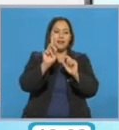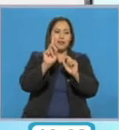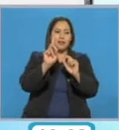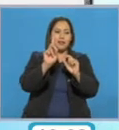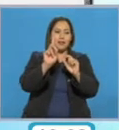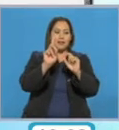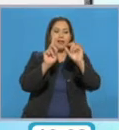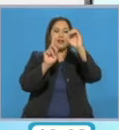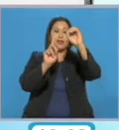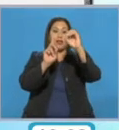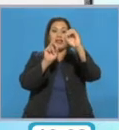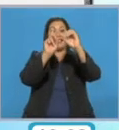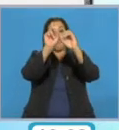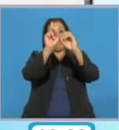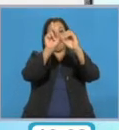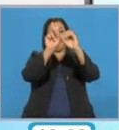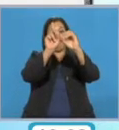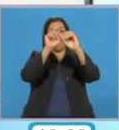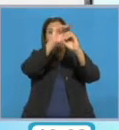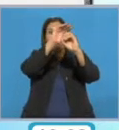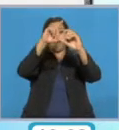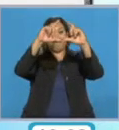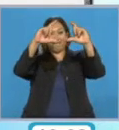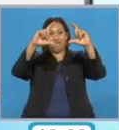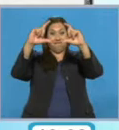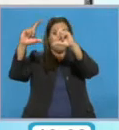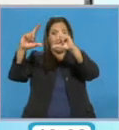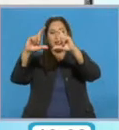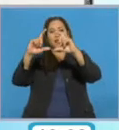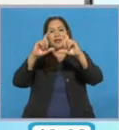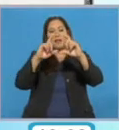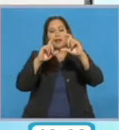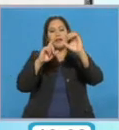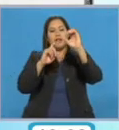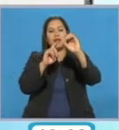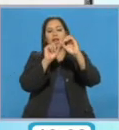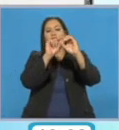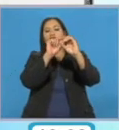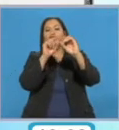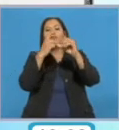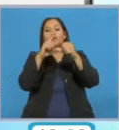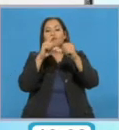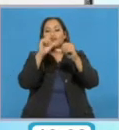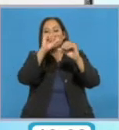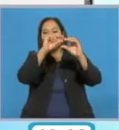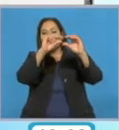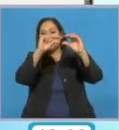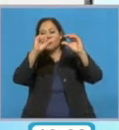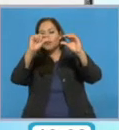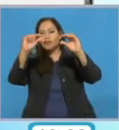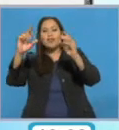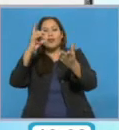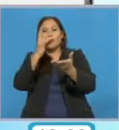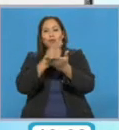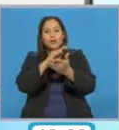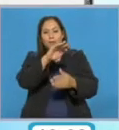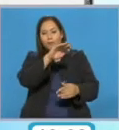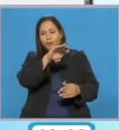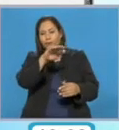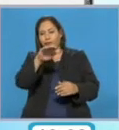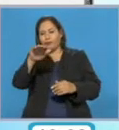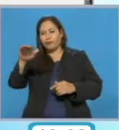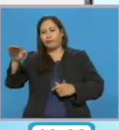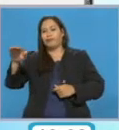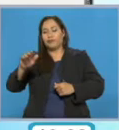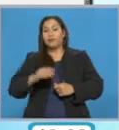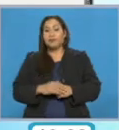Claro. de dos circulitos, ¿no? Aquí lo está haciendo, como nosotros le llamamos, en zona única. Y como hemos platicado en la